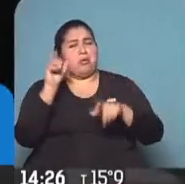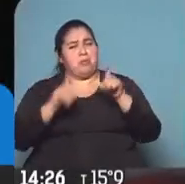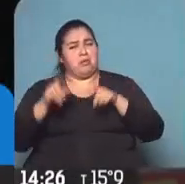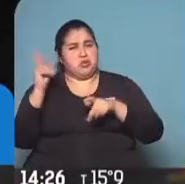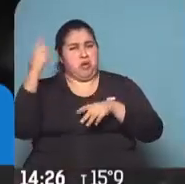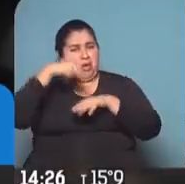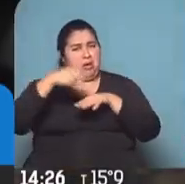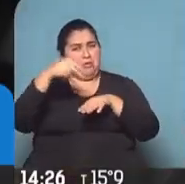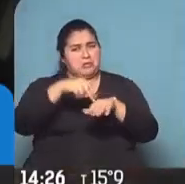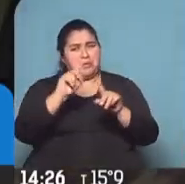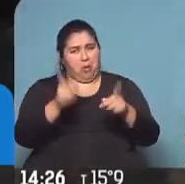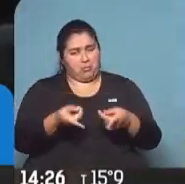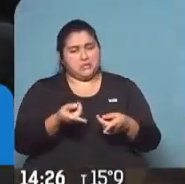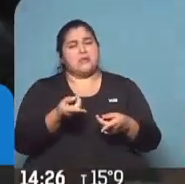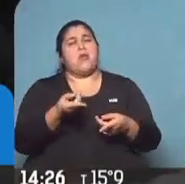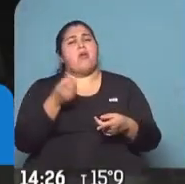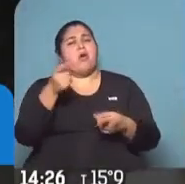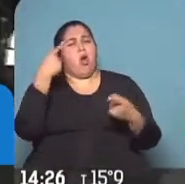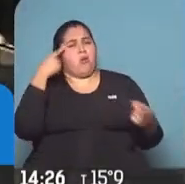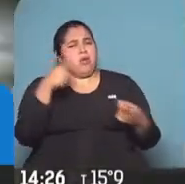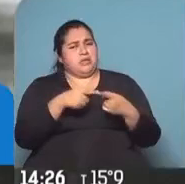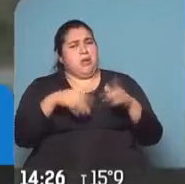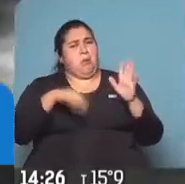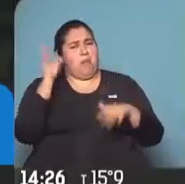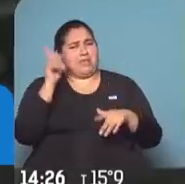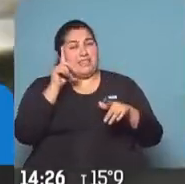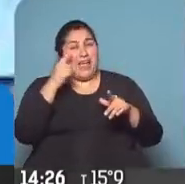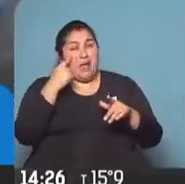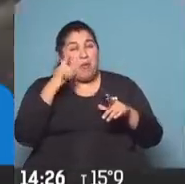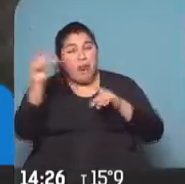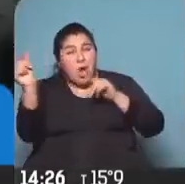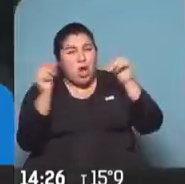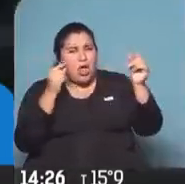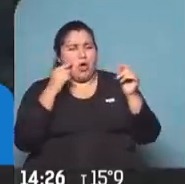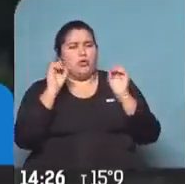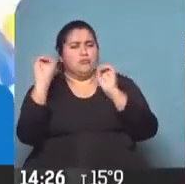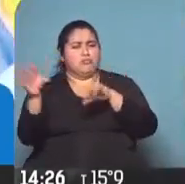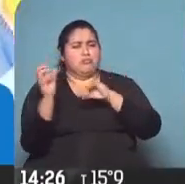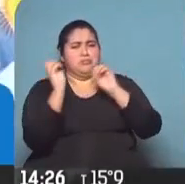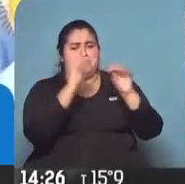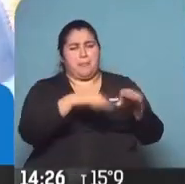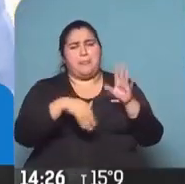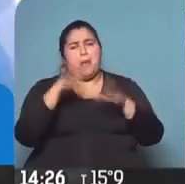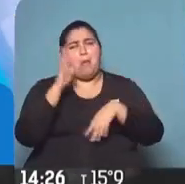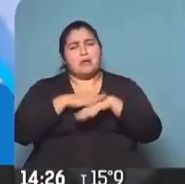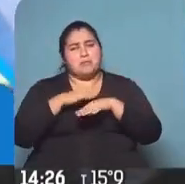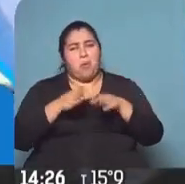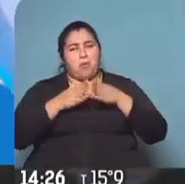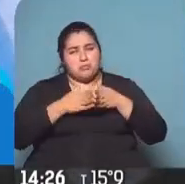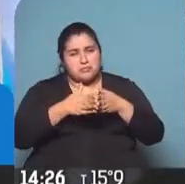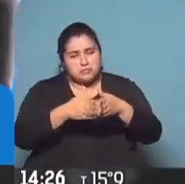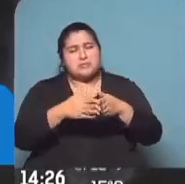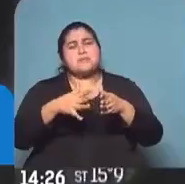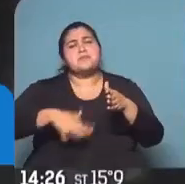infantería de marina que cumplen su misión en los puntos más alejados detrás de ellos las embarcaciones de acción esto